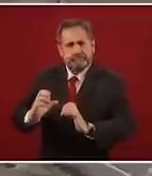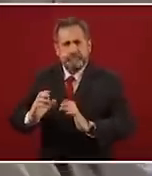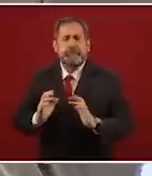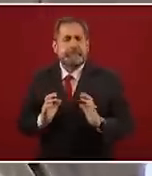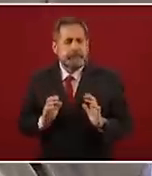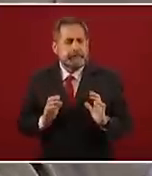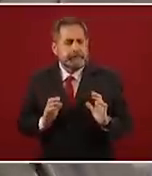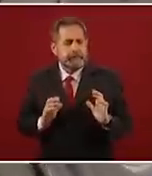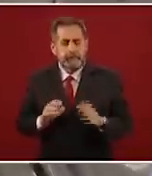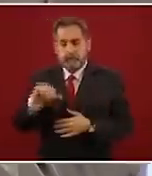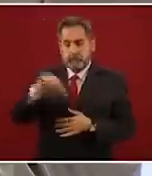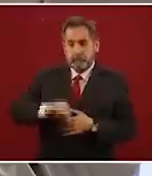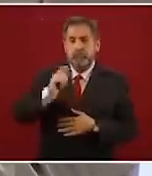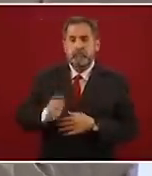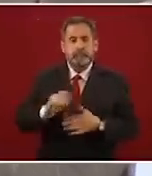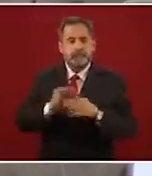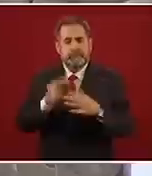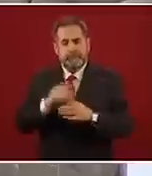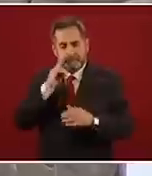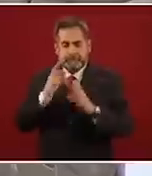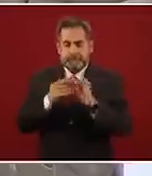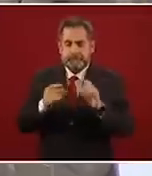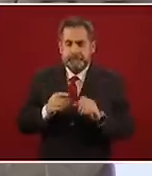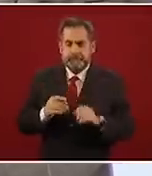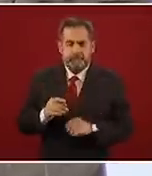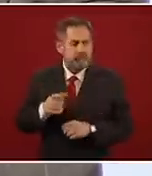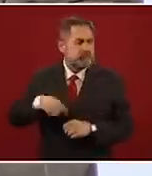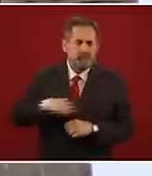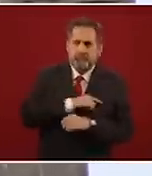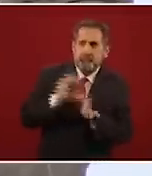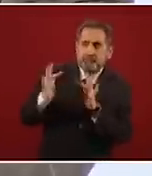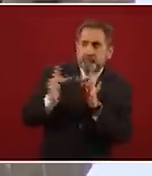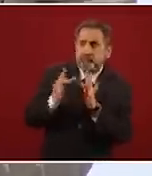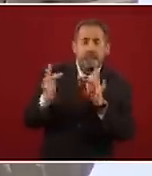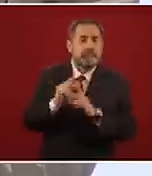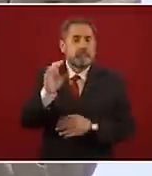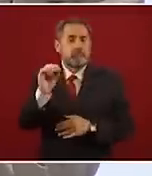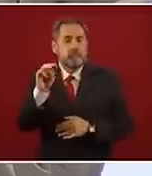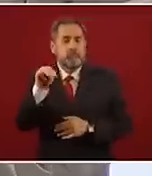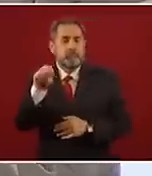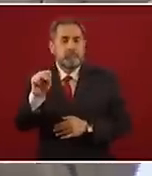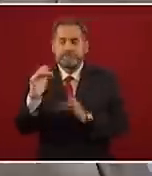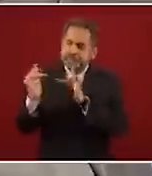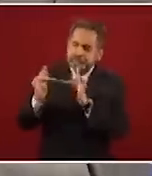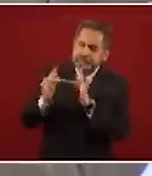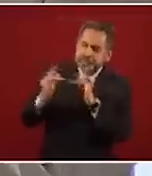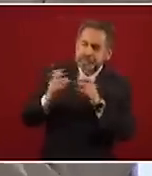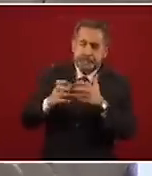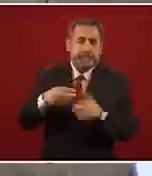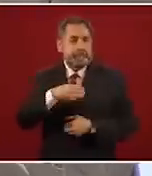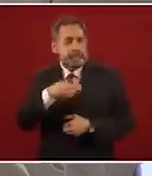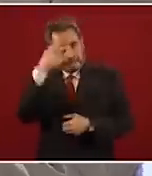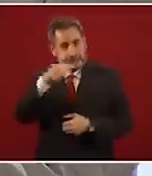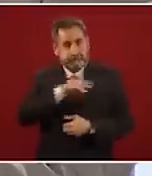balance de hoy, y nos mantenemos en perfecta comunicación con la Organización Mundial de la Salud. México es miembro de